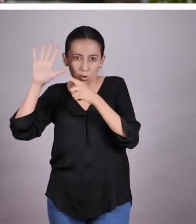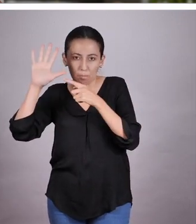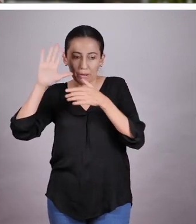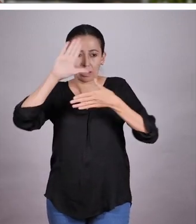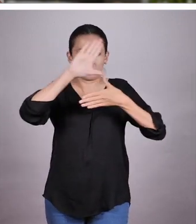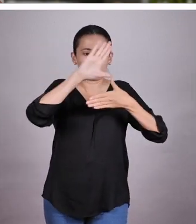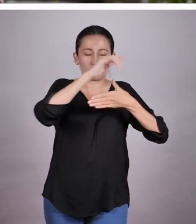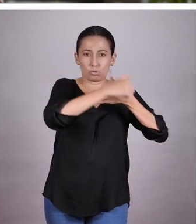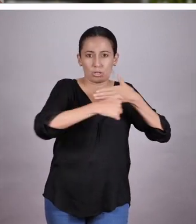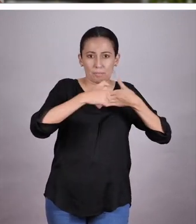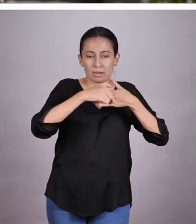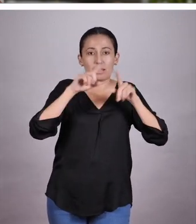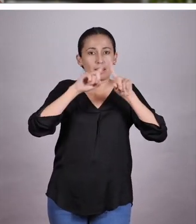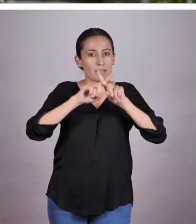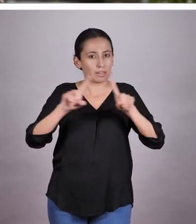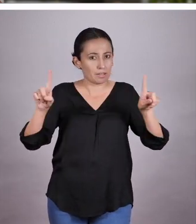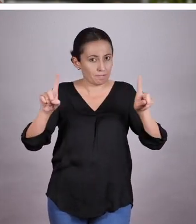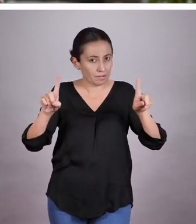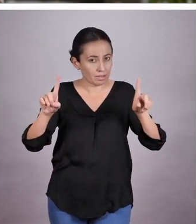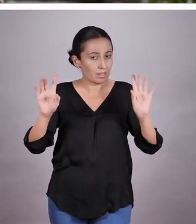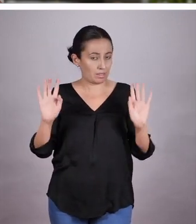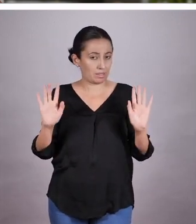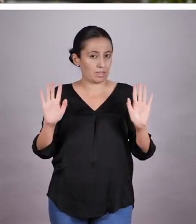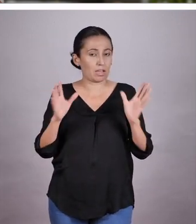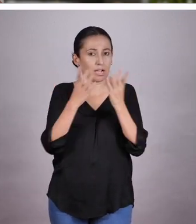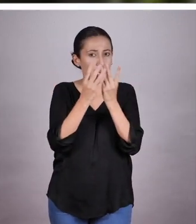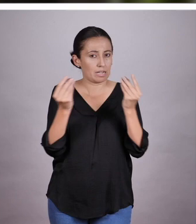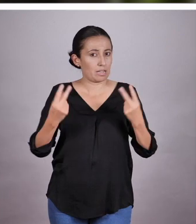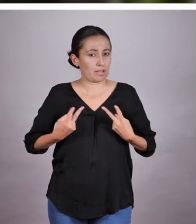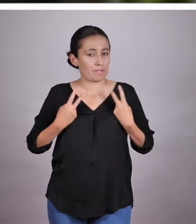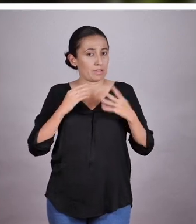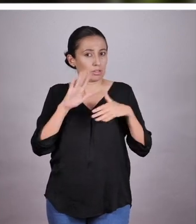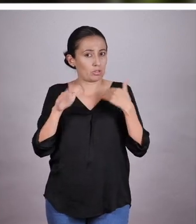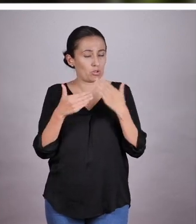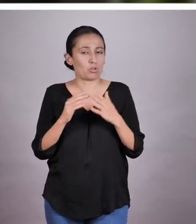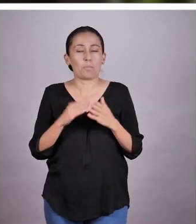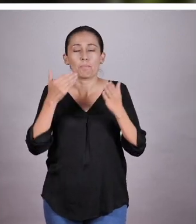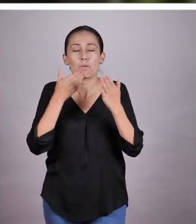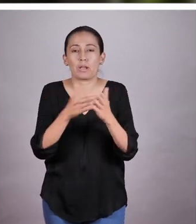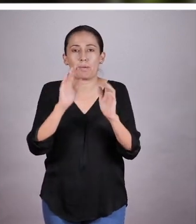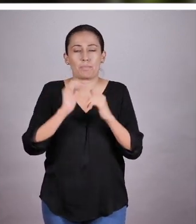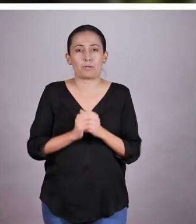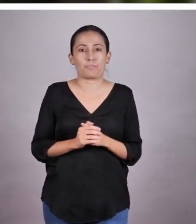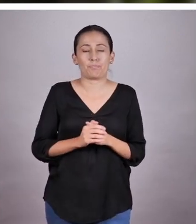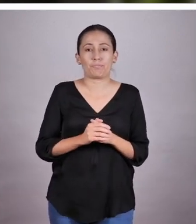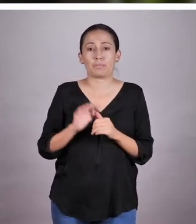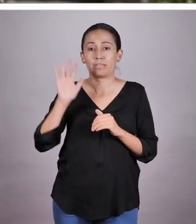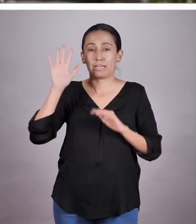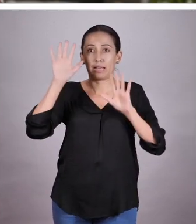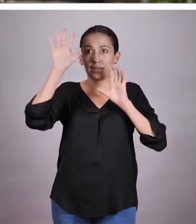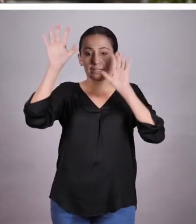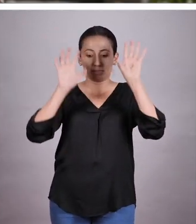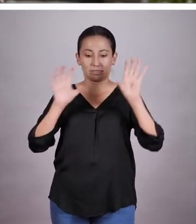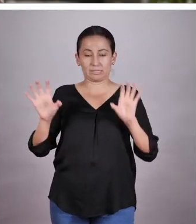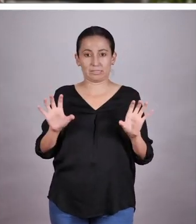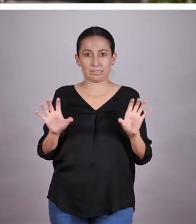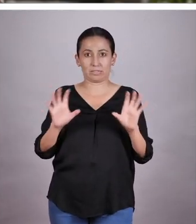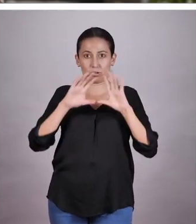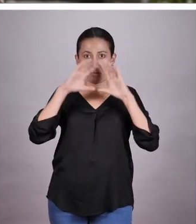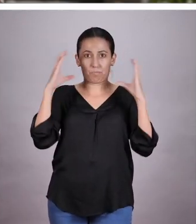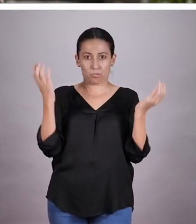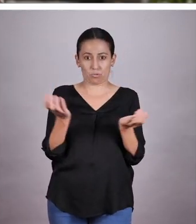Sudamérica, tanto en cantidad de personas como en calidad de vida. Por ejemplo, de los 5 continentes,